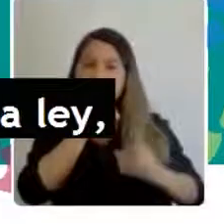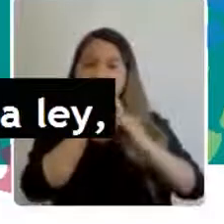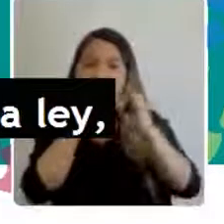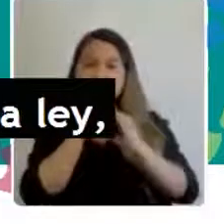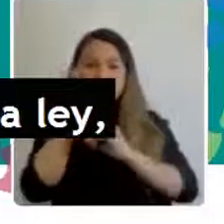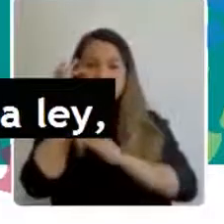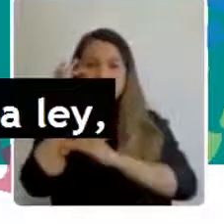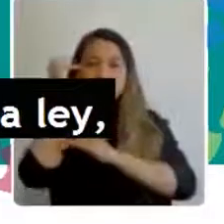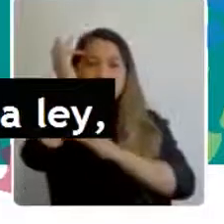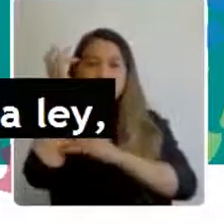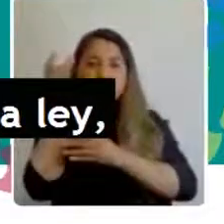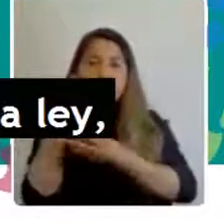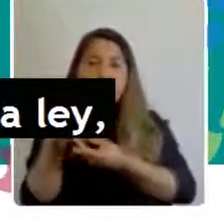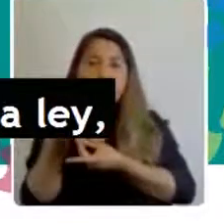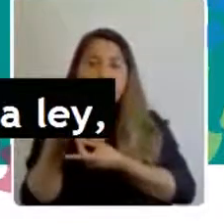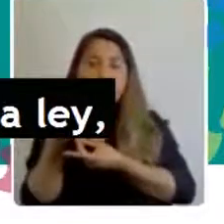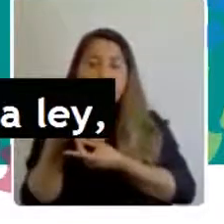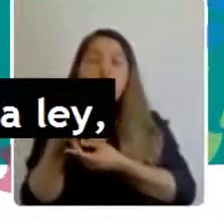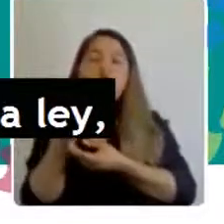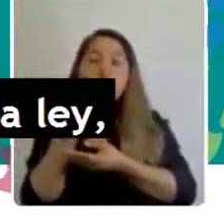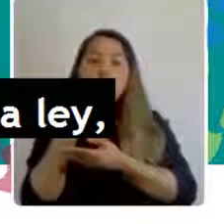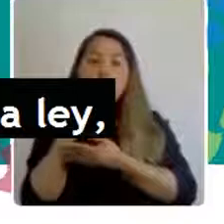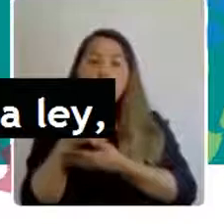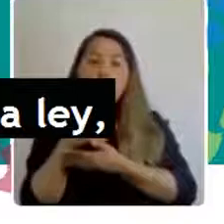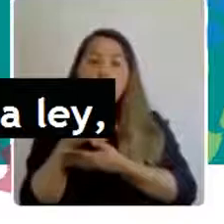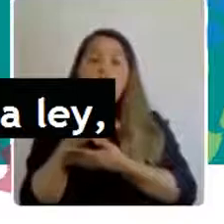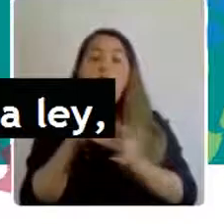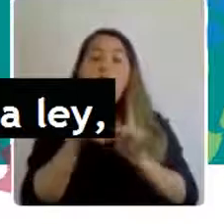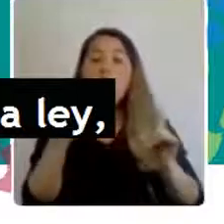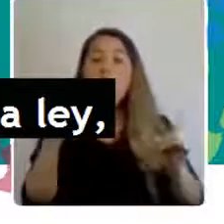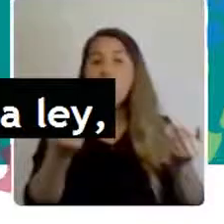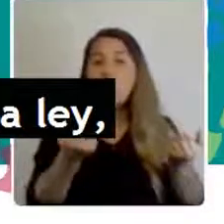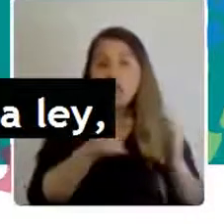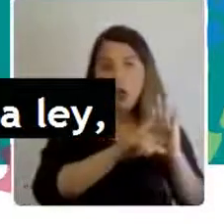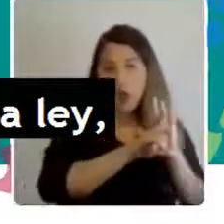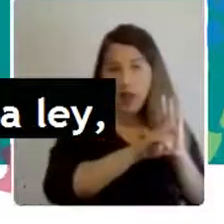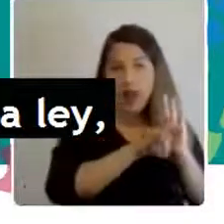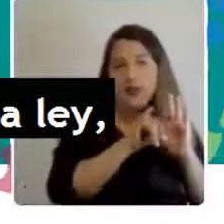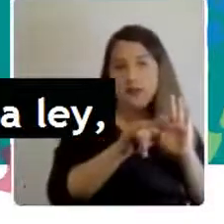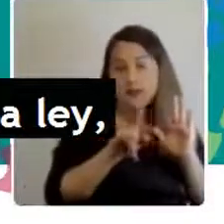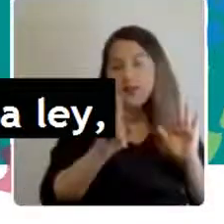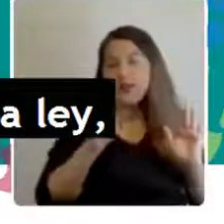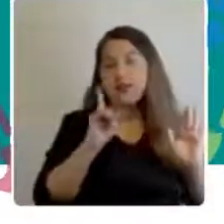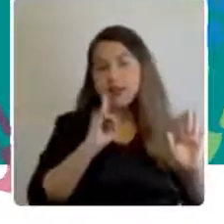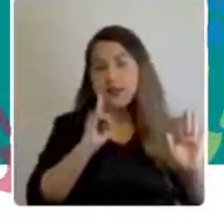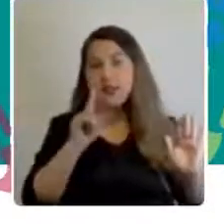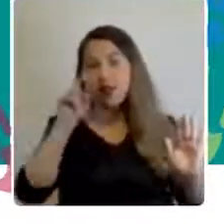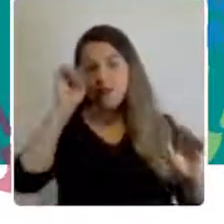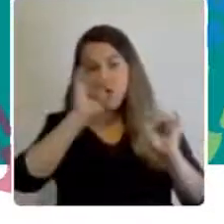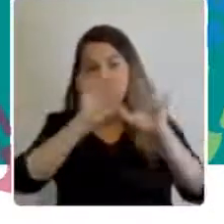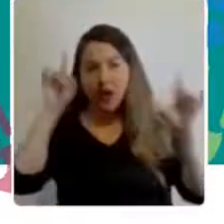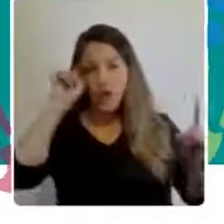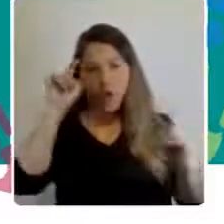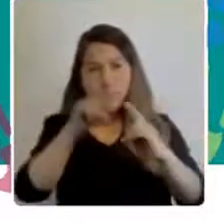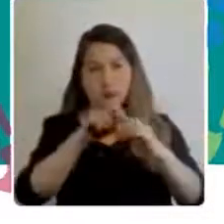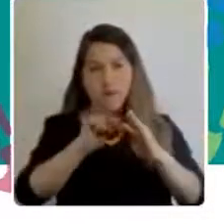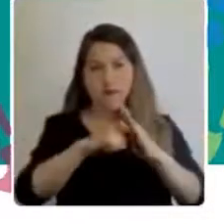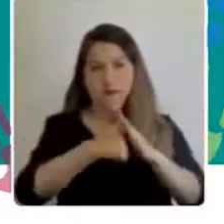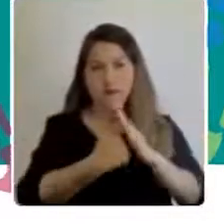voluntades, finalmente quizás no es tan necesaria una ley, sí tener en claro el objetivo final.